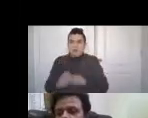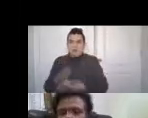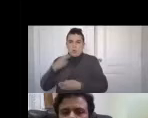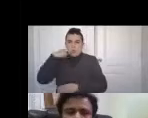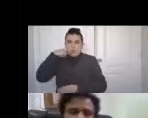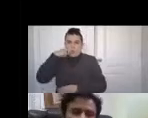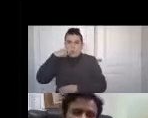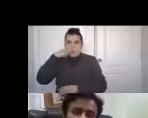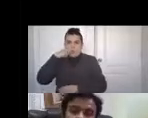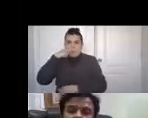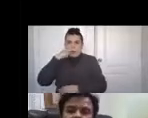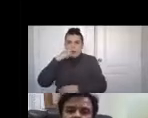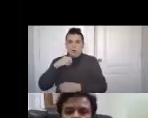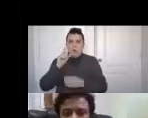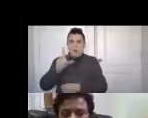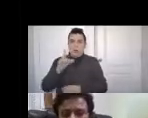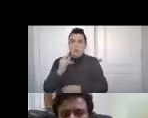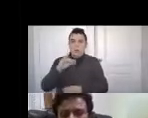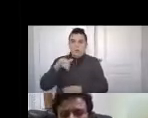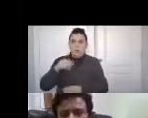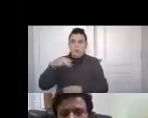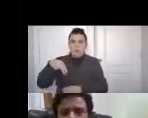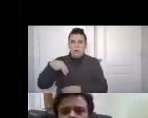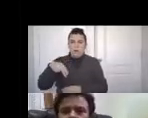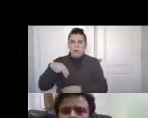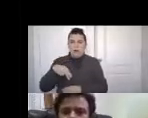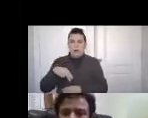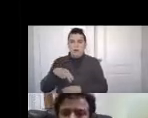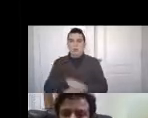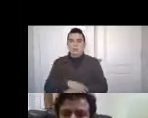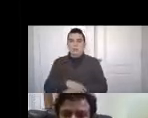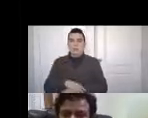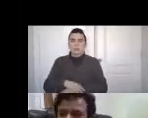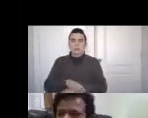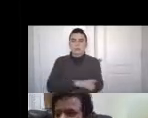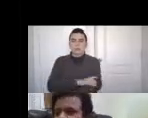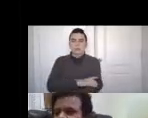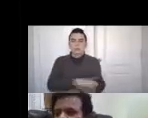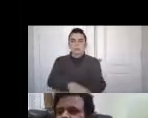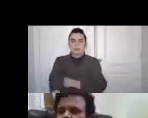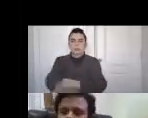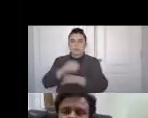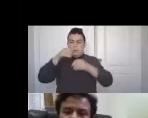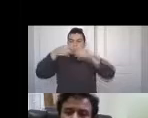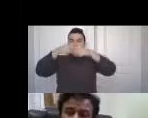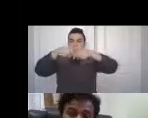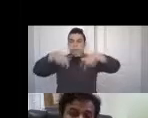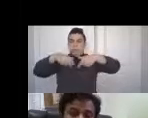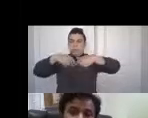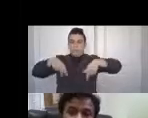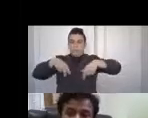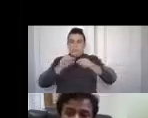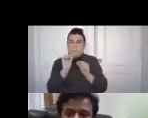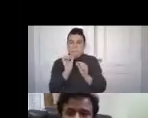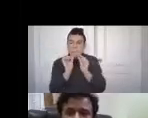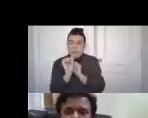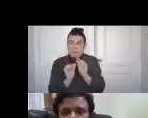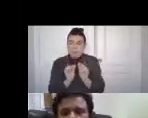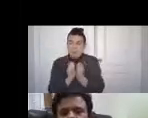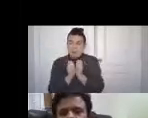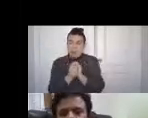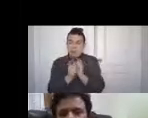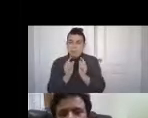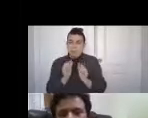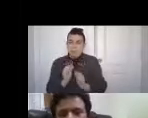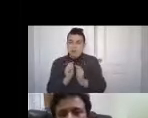Wuhan, y que fue el primer virus. Sin embargo, después de eso, empezaron a generarse pequeñas mutaciones, pequeños cambios, que